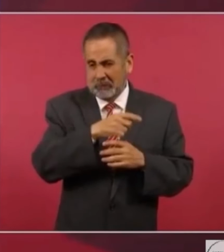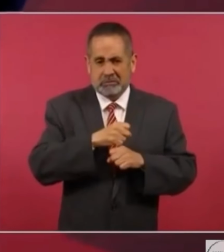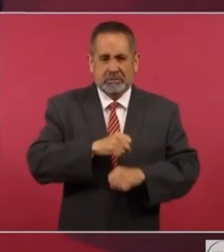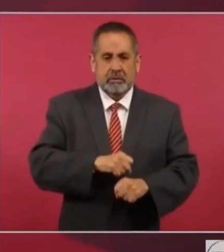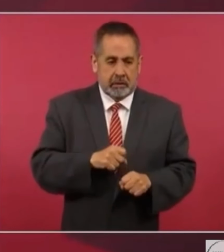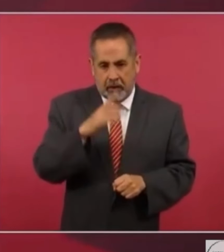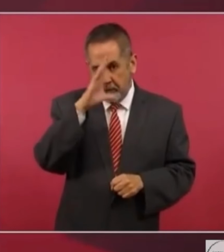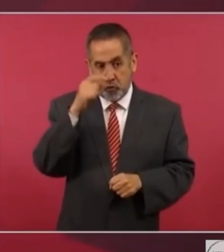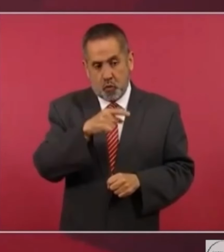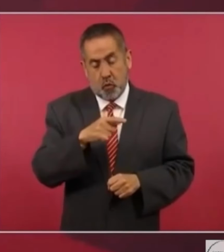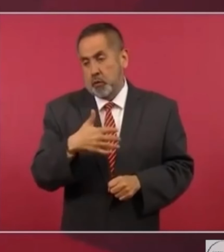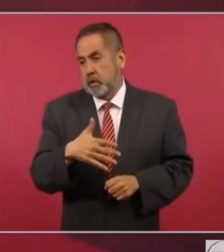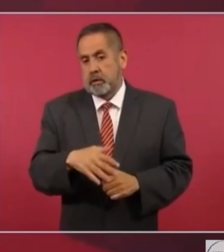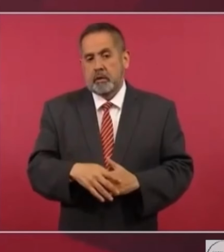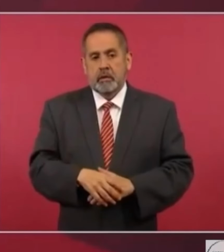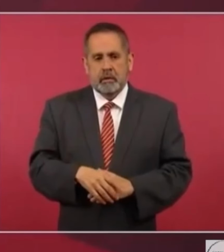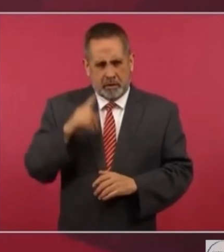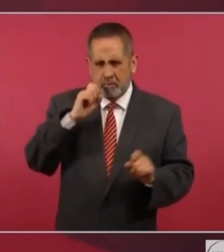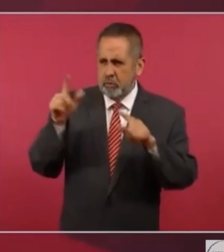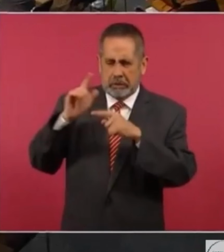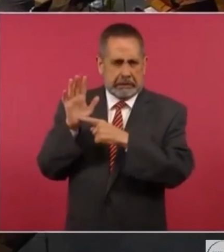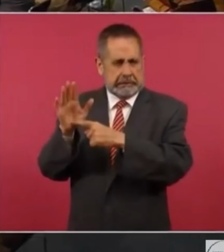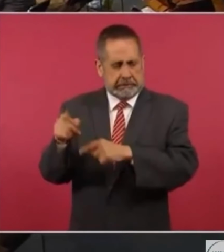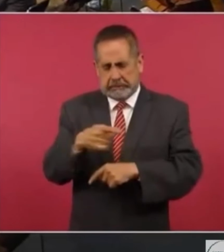esa foto. Ponla.